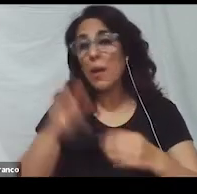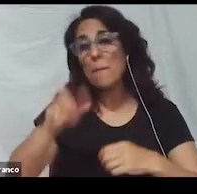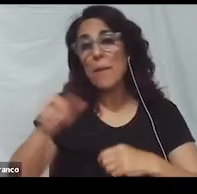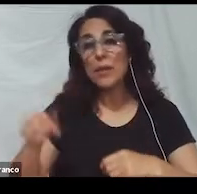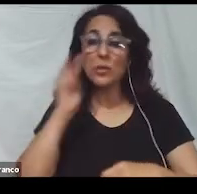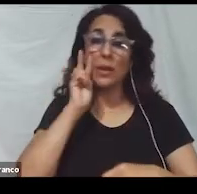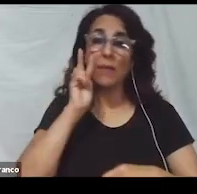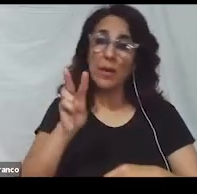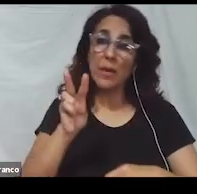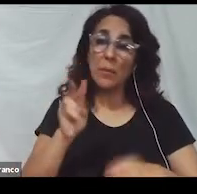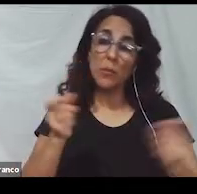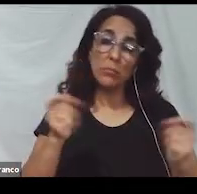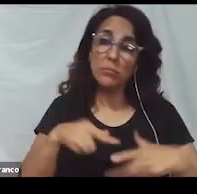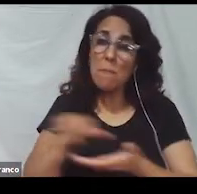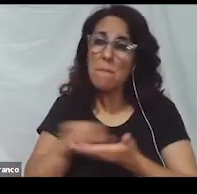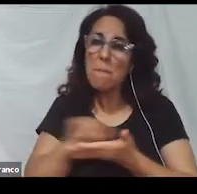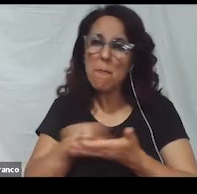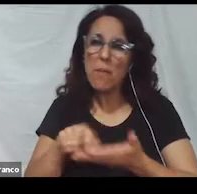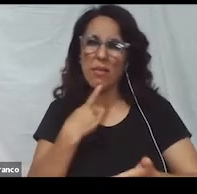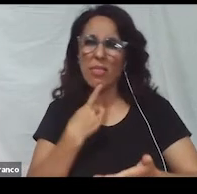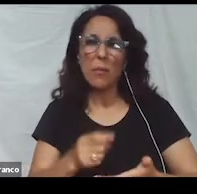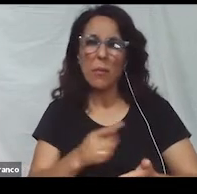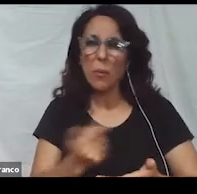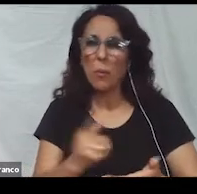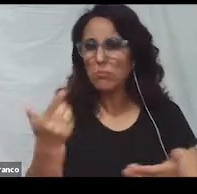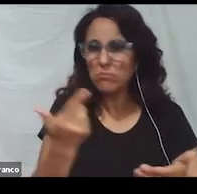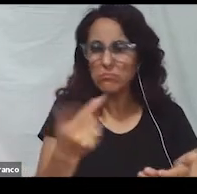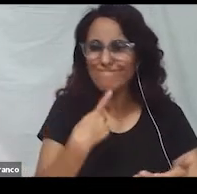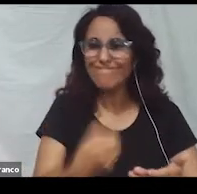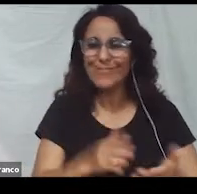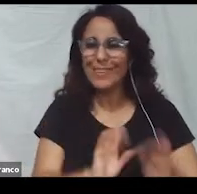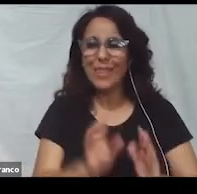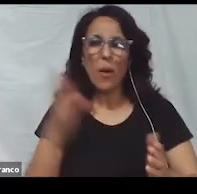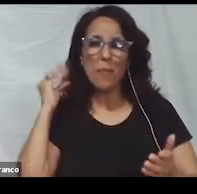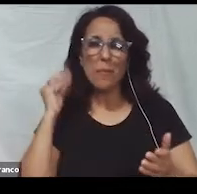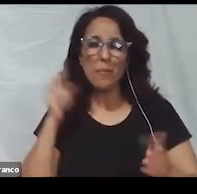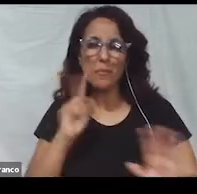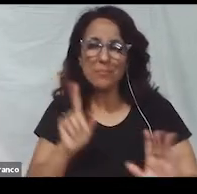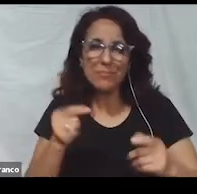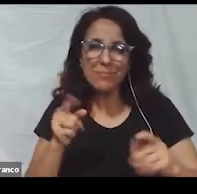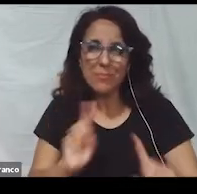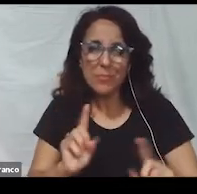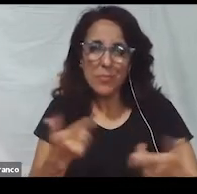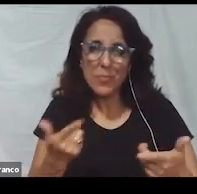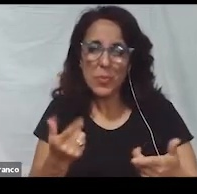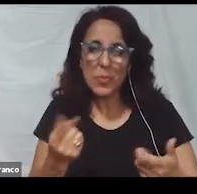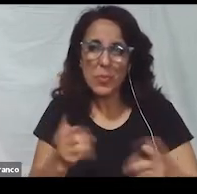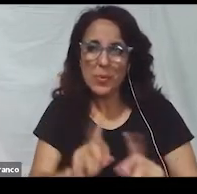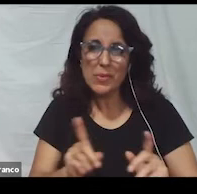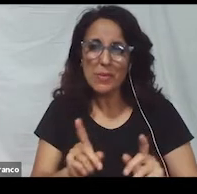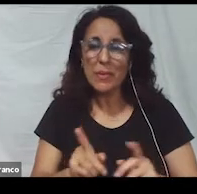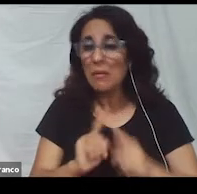Usualmente las personas que vemos y estamos usando el mouse, jamás nos damos cuenta que eso existe. ¿Okay? porque simplemente usamos el mouse y damos